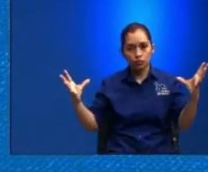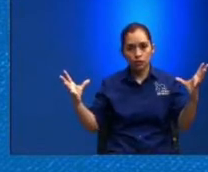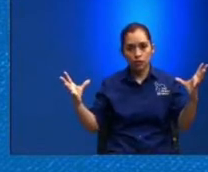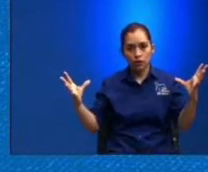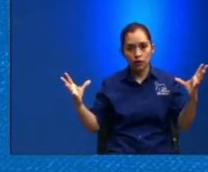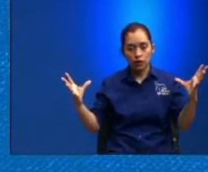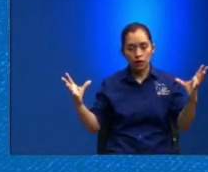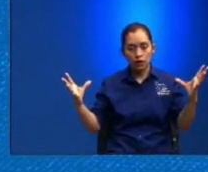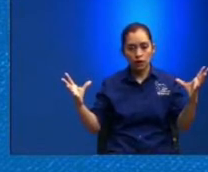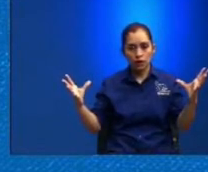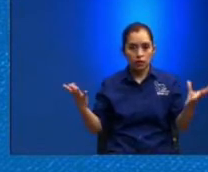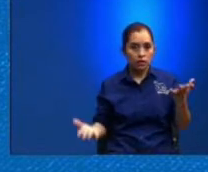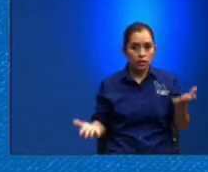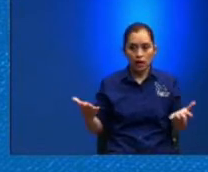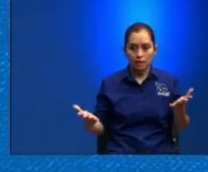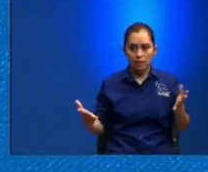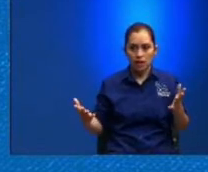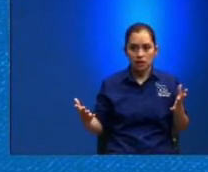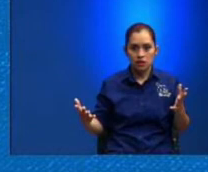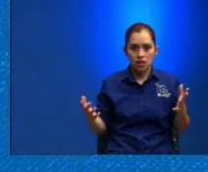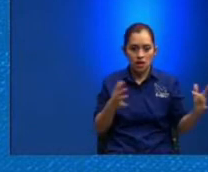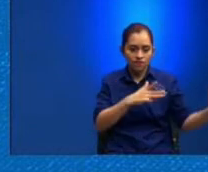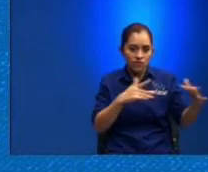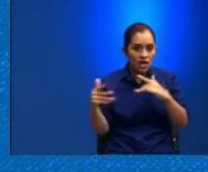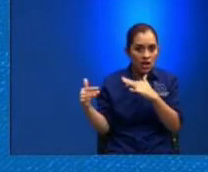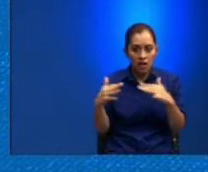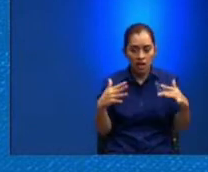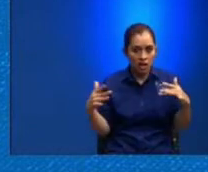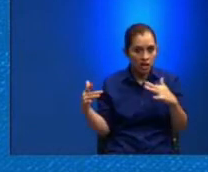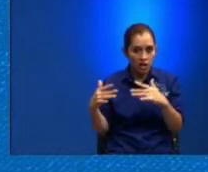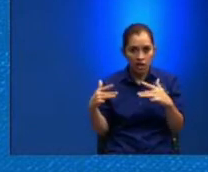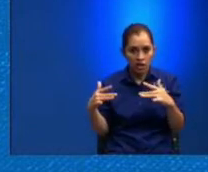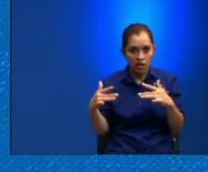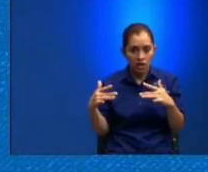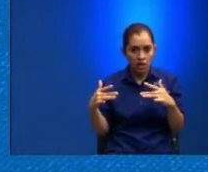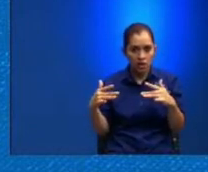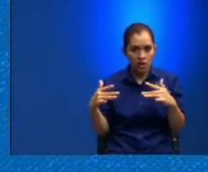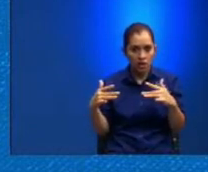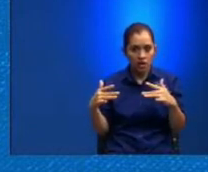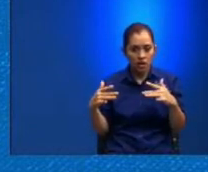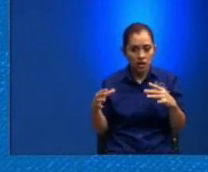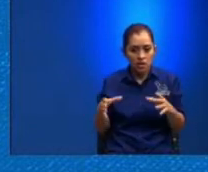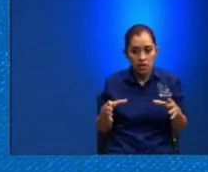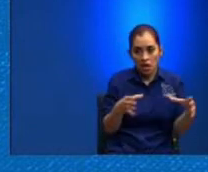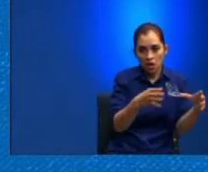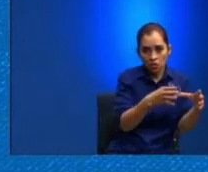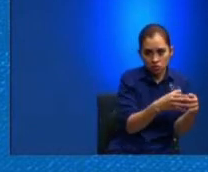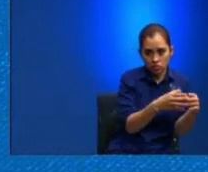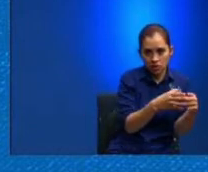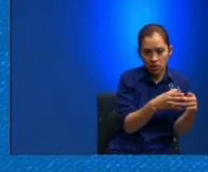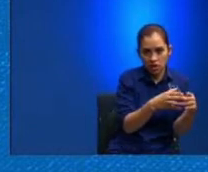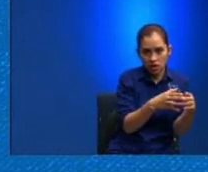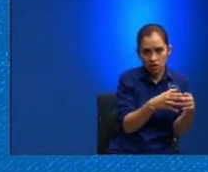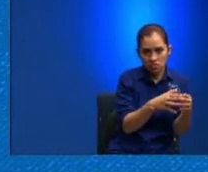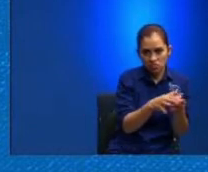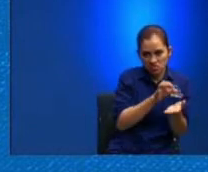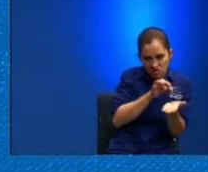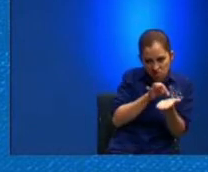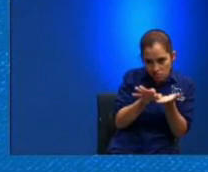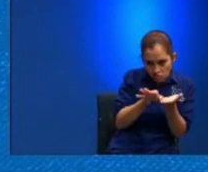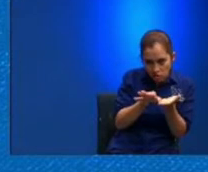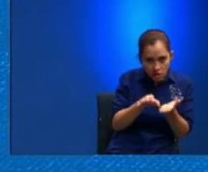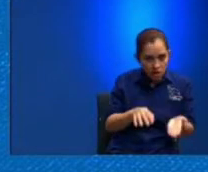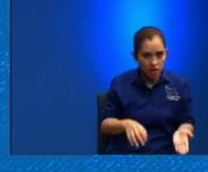con los que nos odian pelee contra nosotros y se vaya de la tierra se recuerdan los versículos que pusimos las